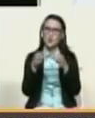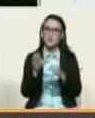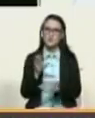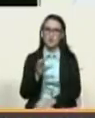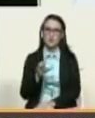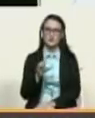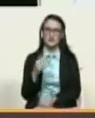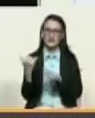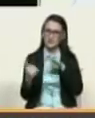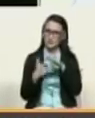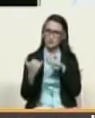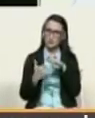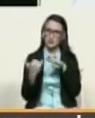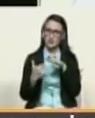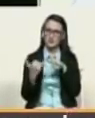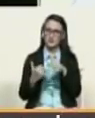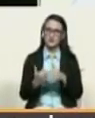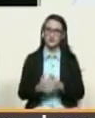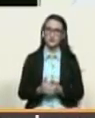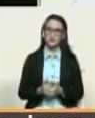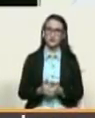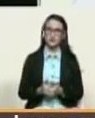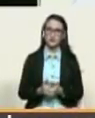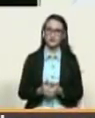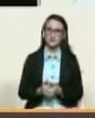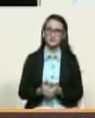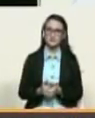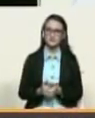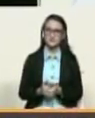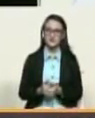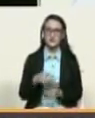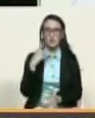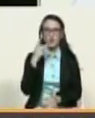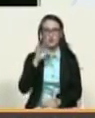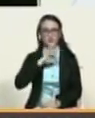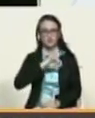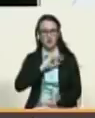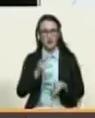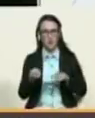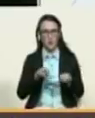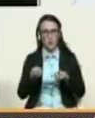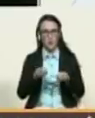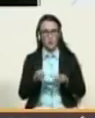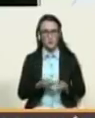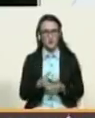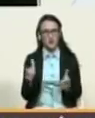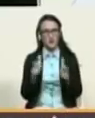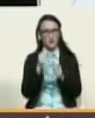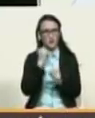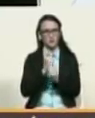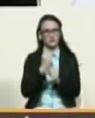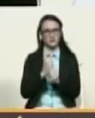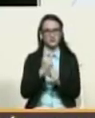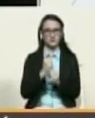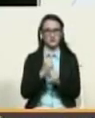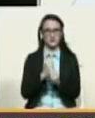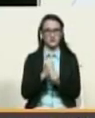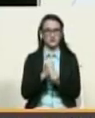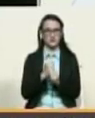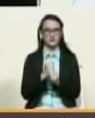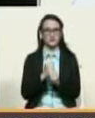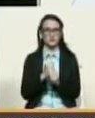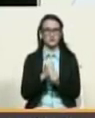profundo institucional, político, social, económico. Bueno, en esta reunión de trabajo hemos